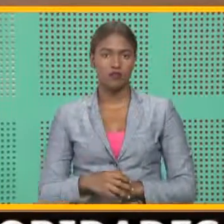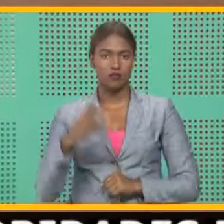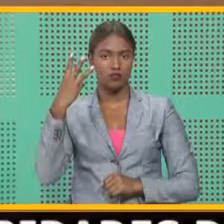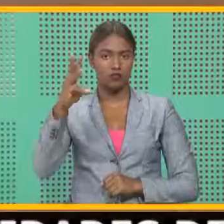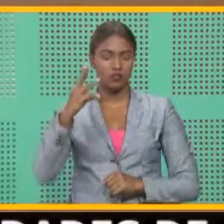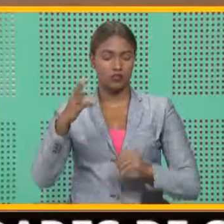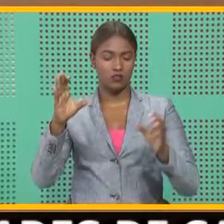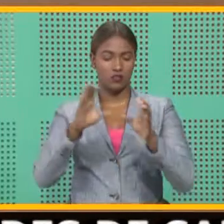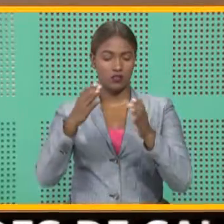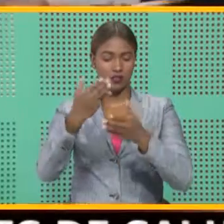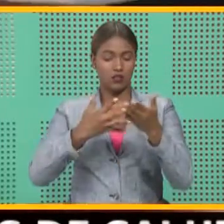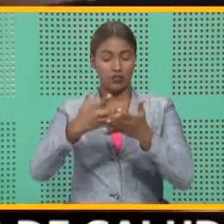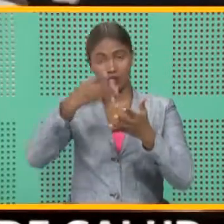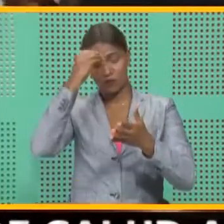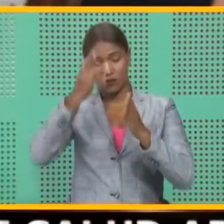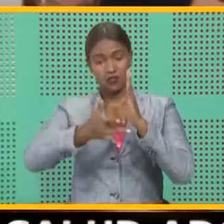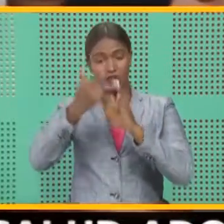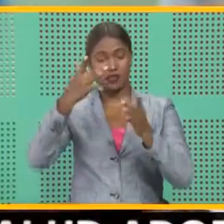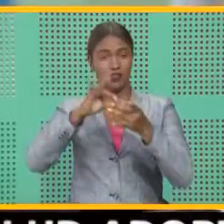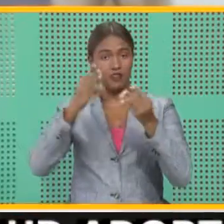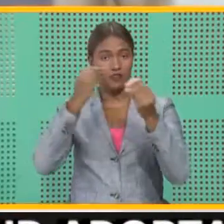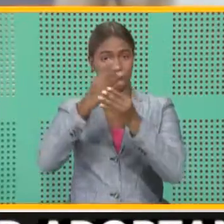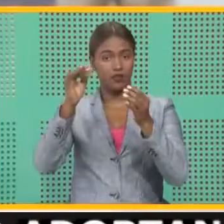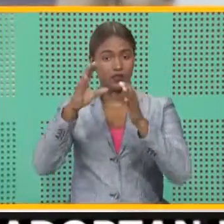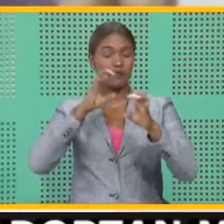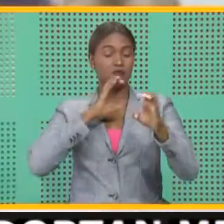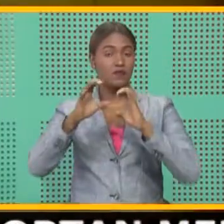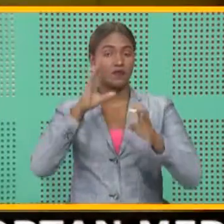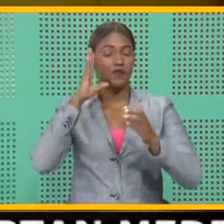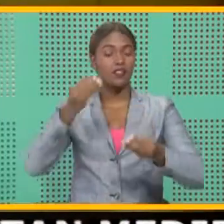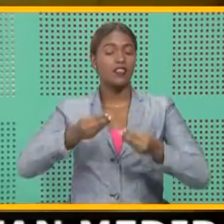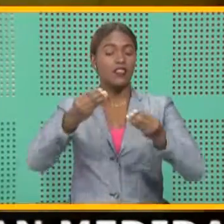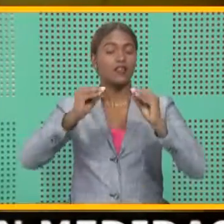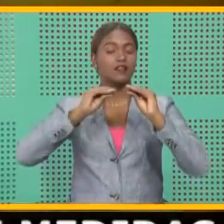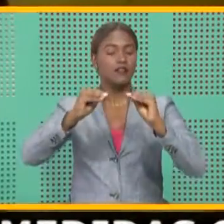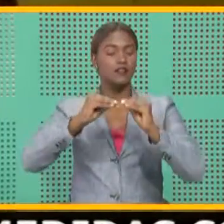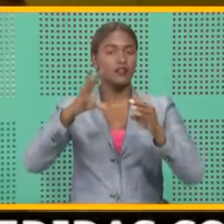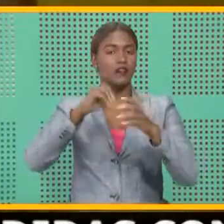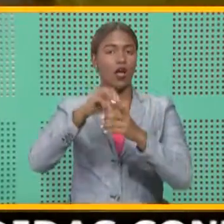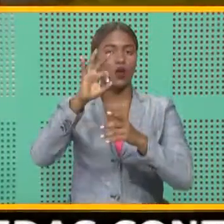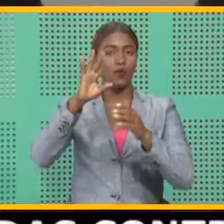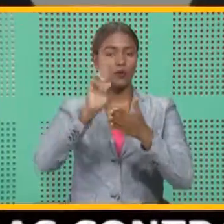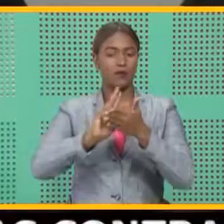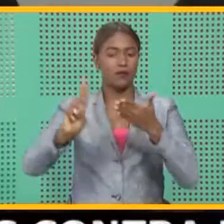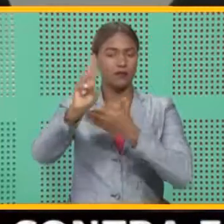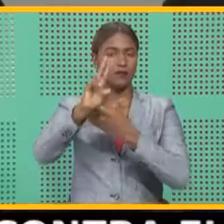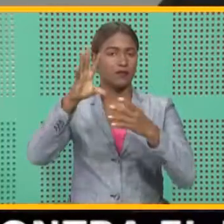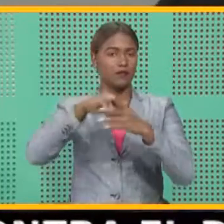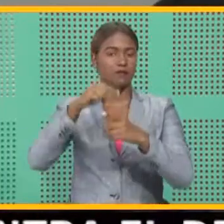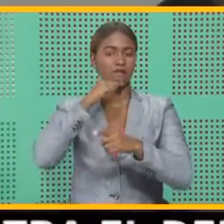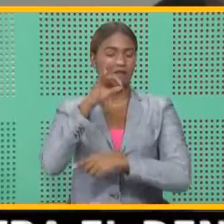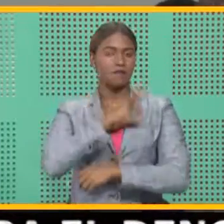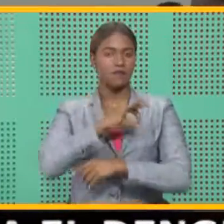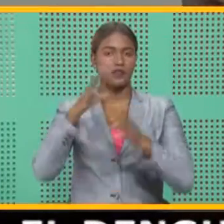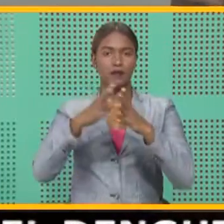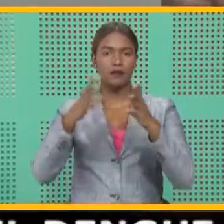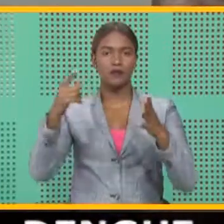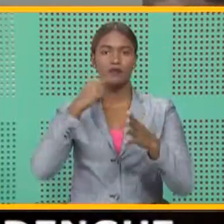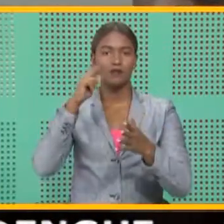16 diplomados en tecnologías de la información y comunicación serán impartidos en 9 universidades en beneficio de